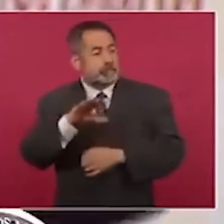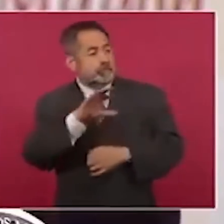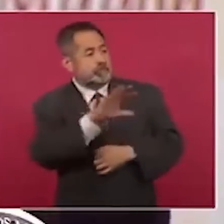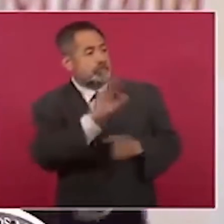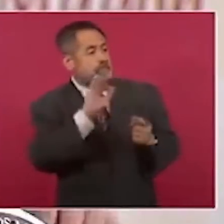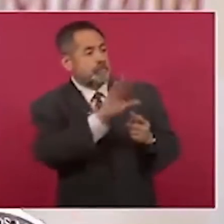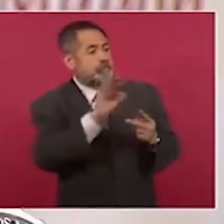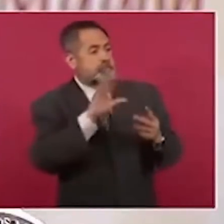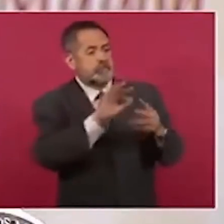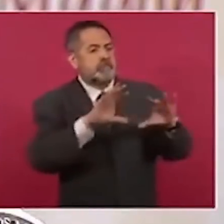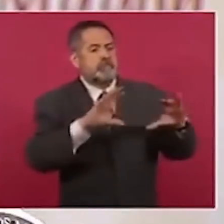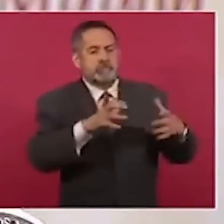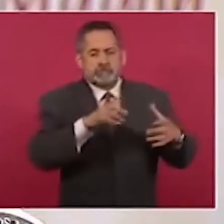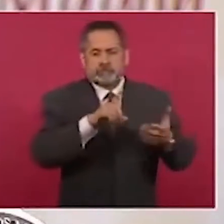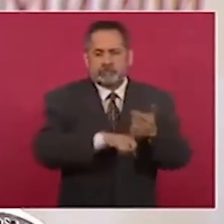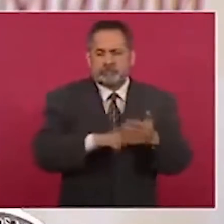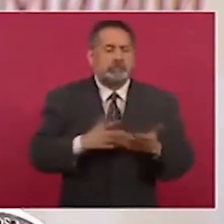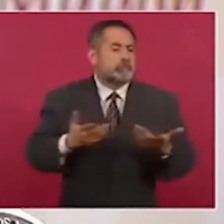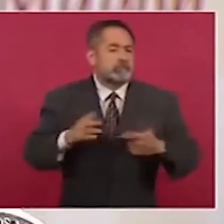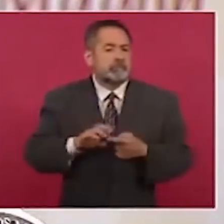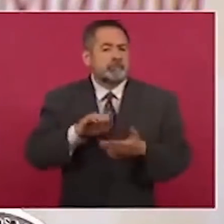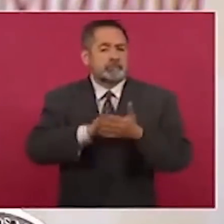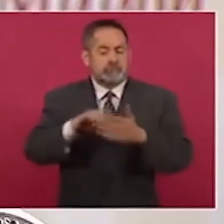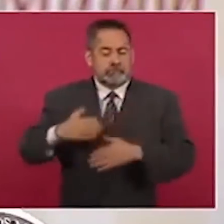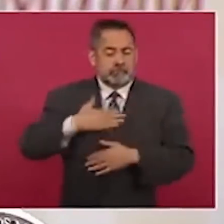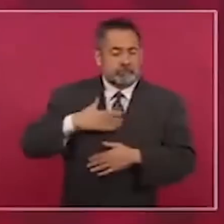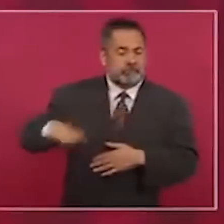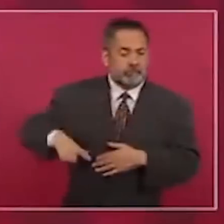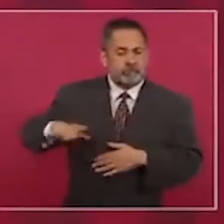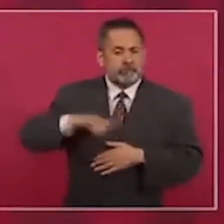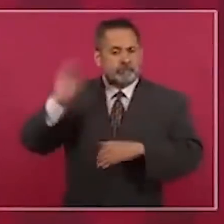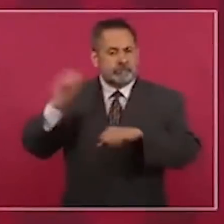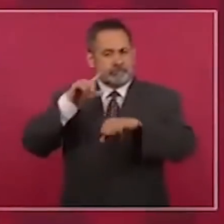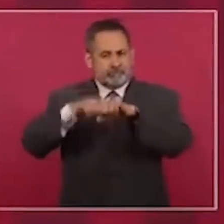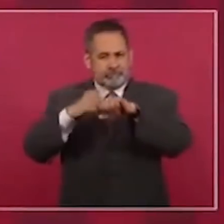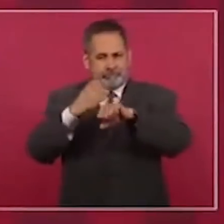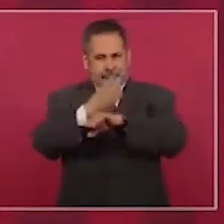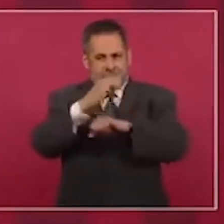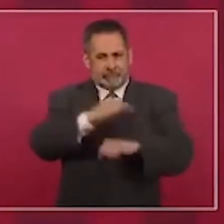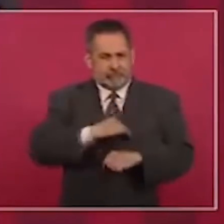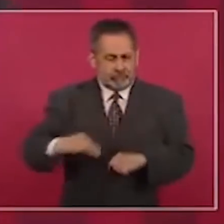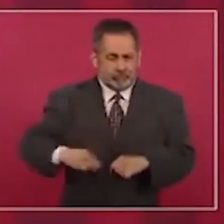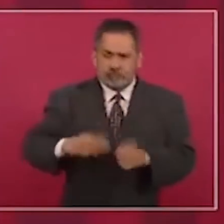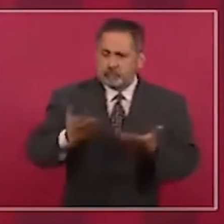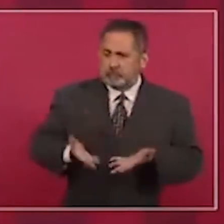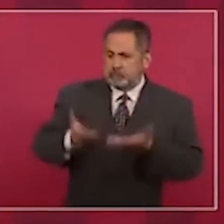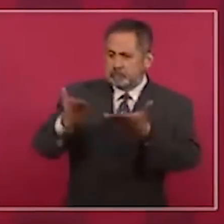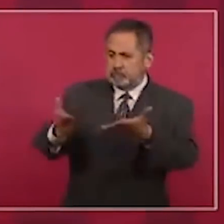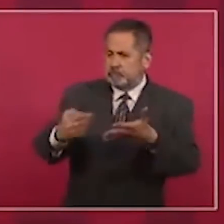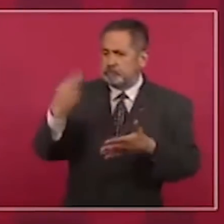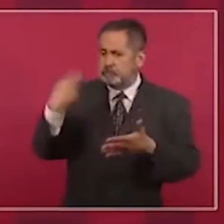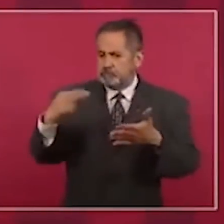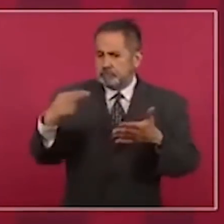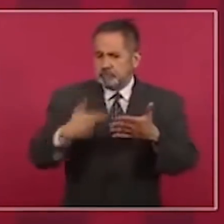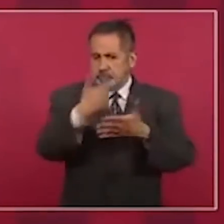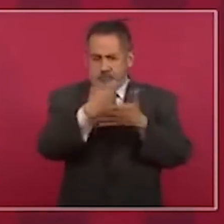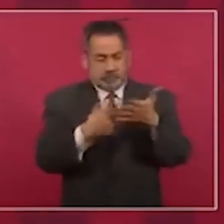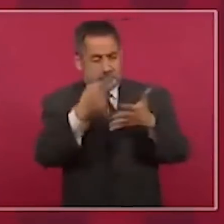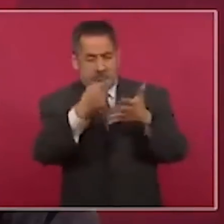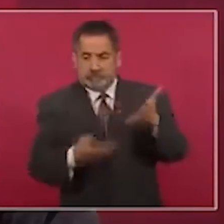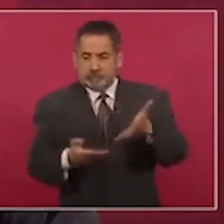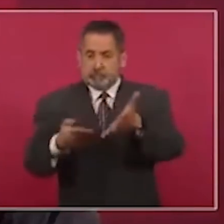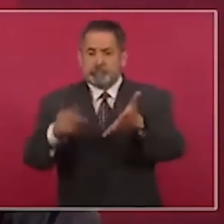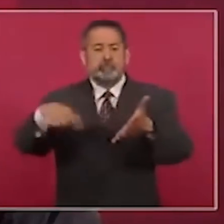a proponer a ciudadanos para que sean los integrantes de ese organismo electoral. Se reduce el